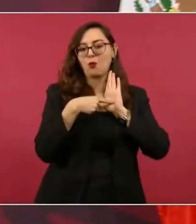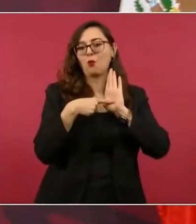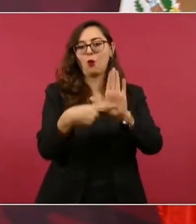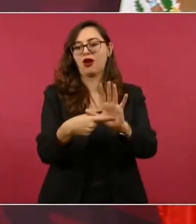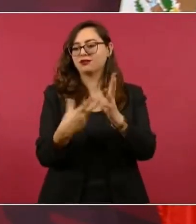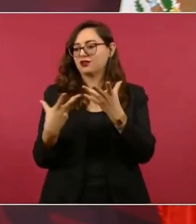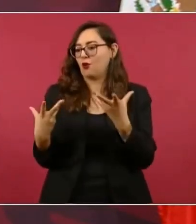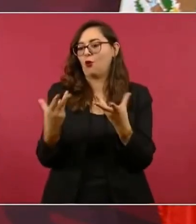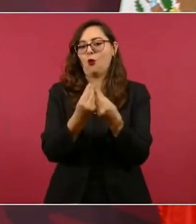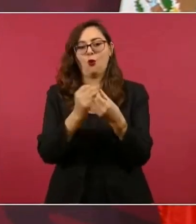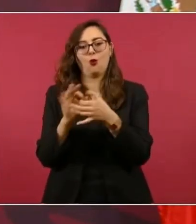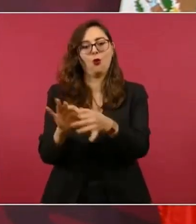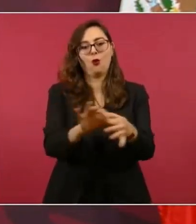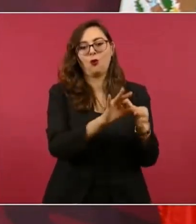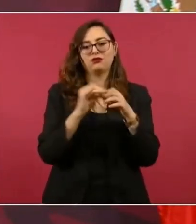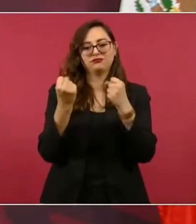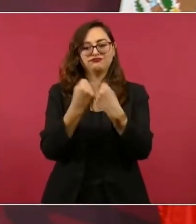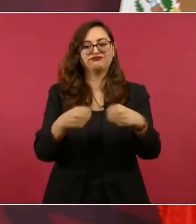más que evidente.